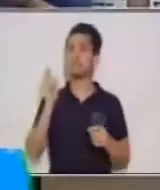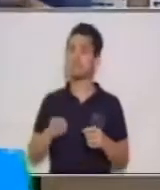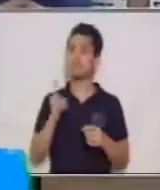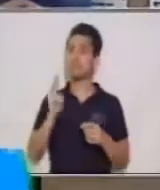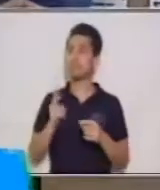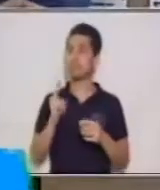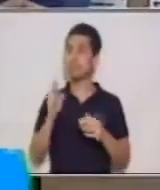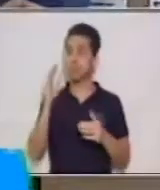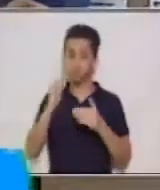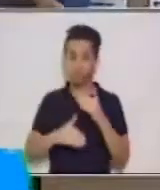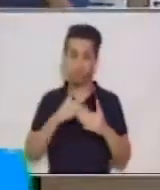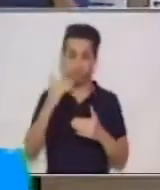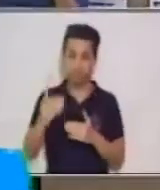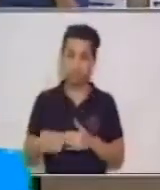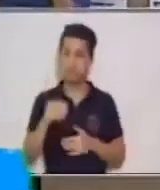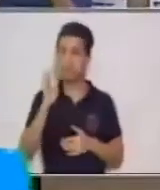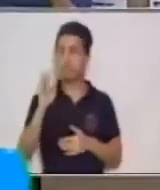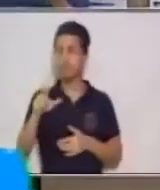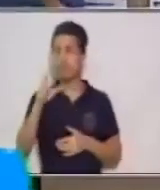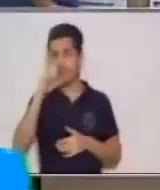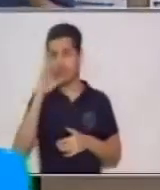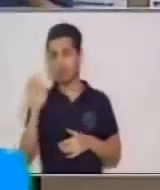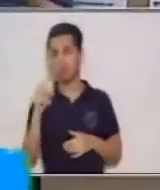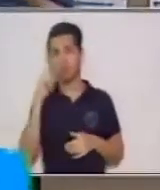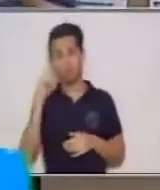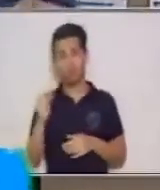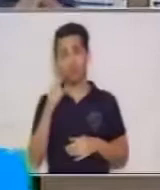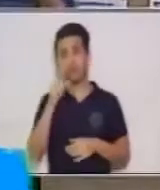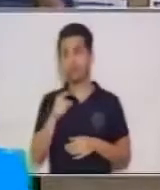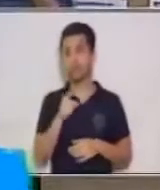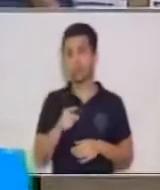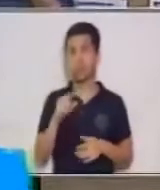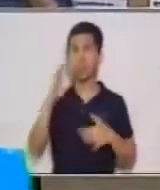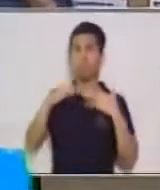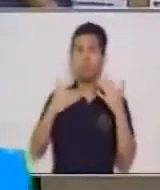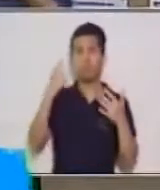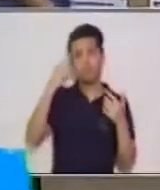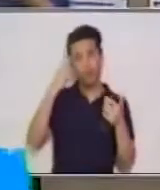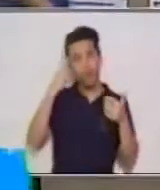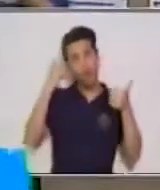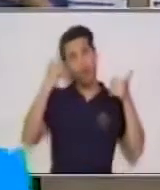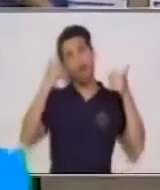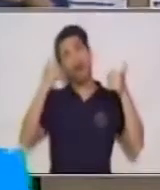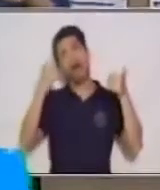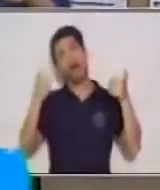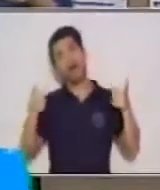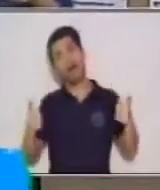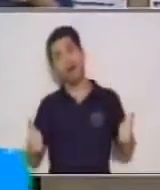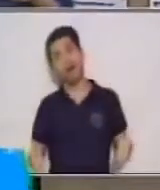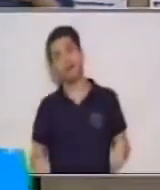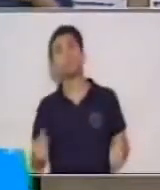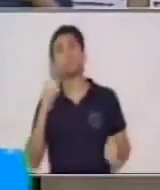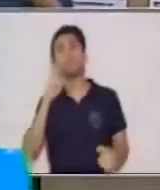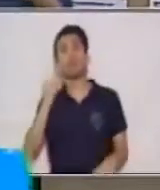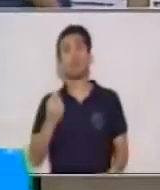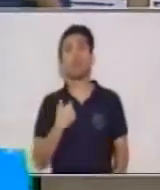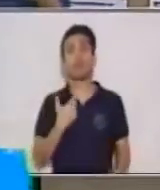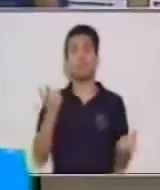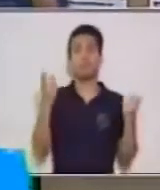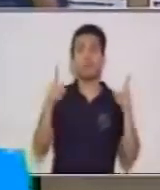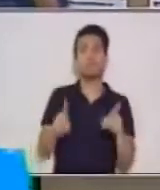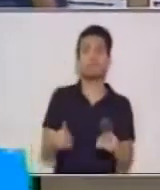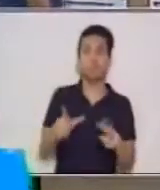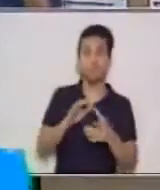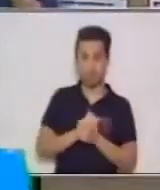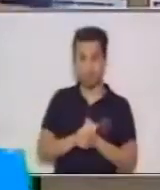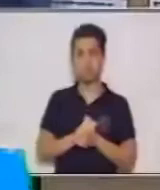¿Por qué razón? Porque cuando te ocurre algo, después analizas ¿Por qué me pudo haber sucedido esto? En el